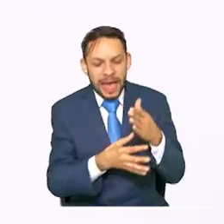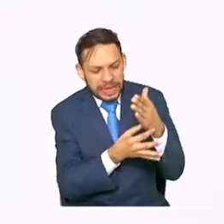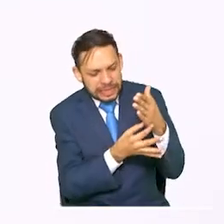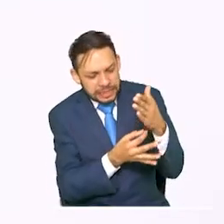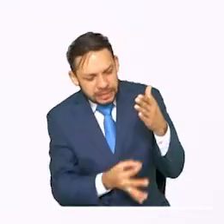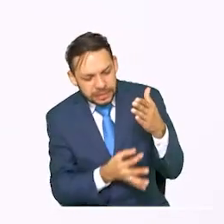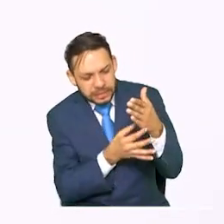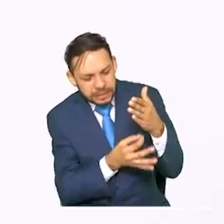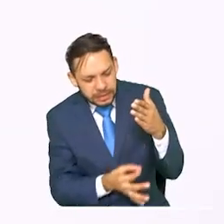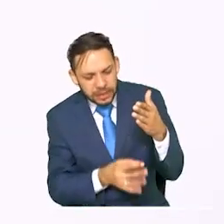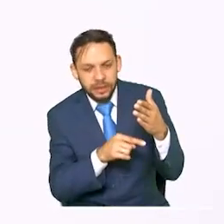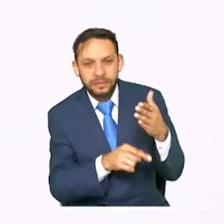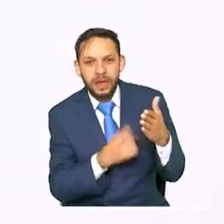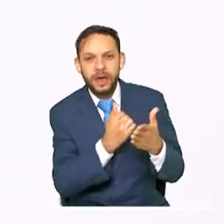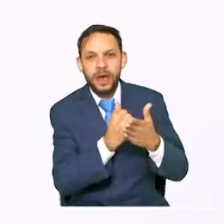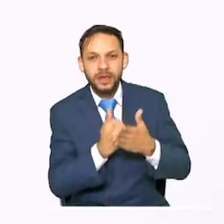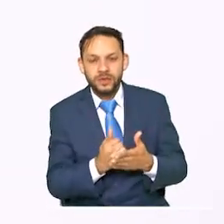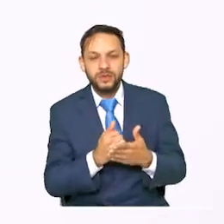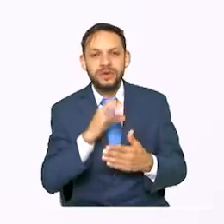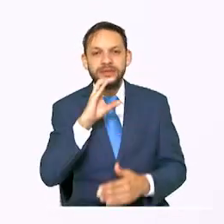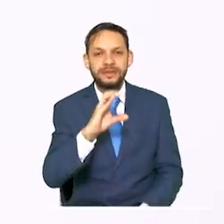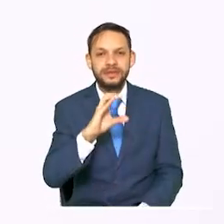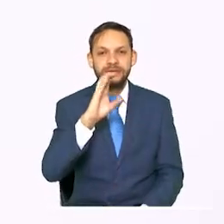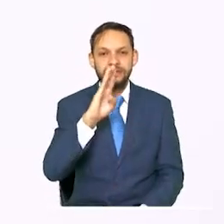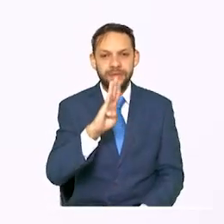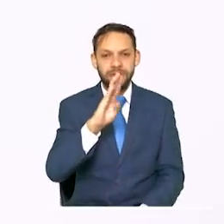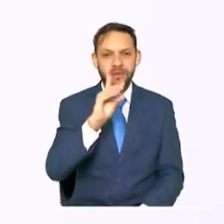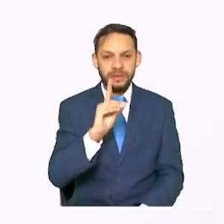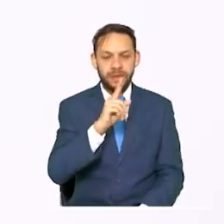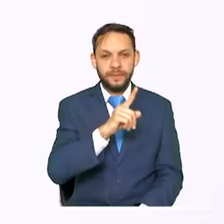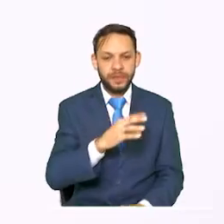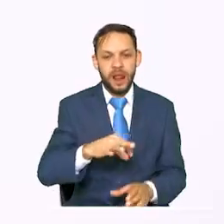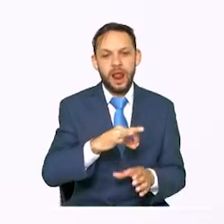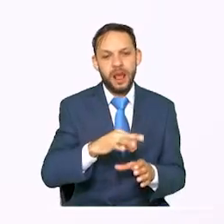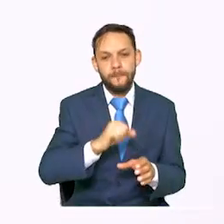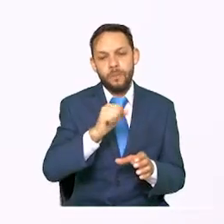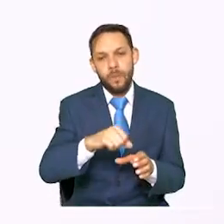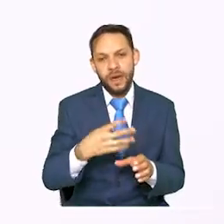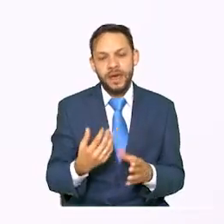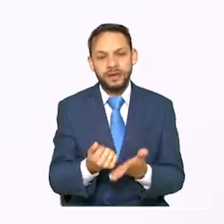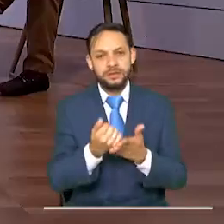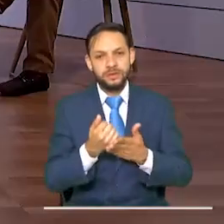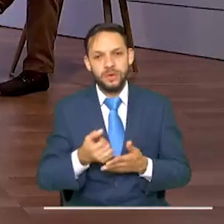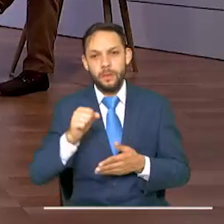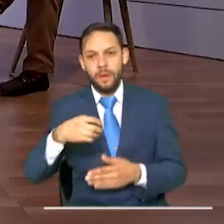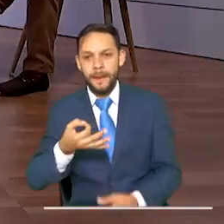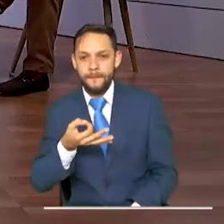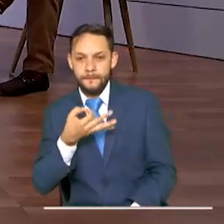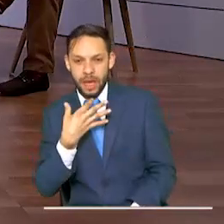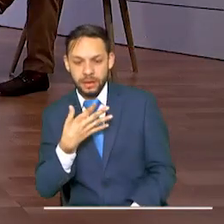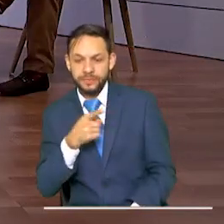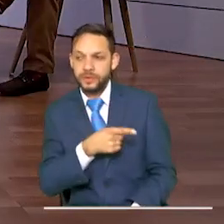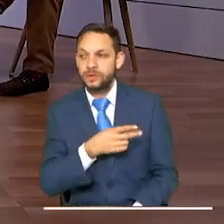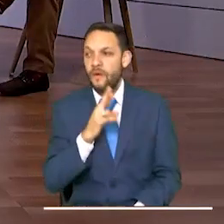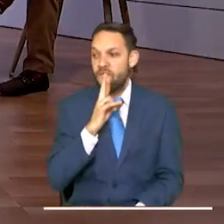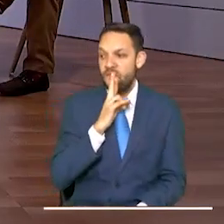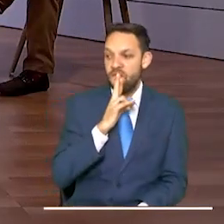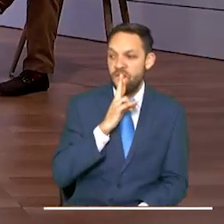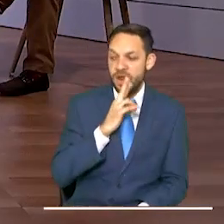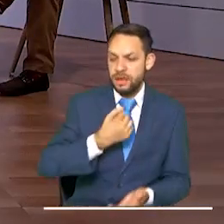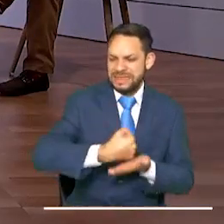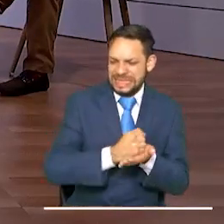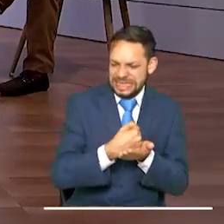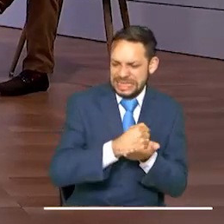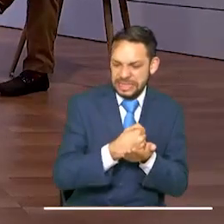de diluyentes para poder ser medicados pues, tanto a humanos como a animales. Eso se hace en frío, ¿no? Se hace en